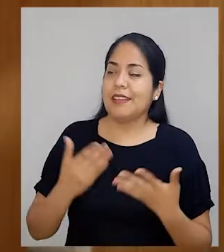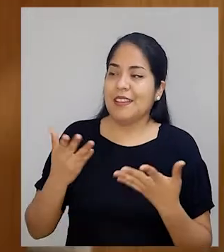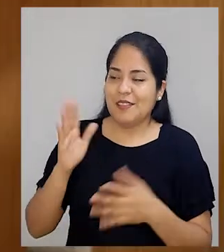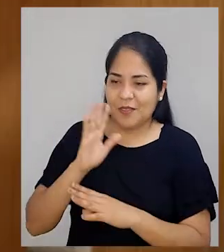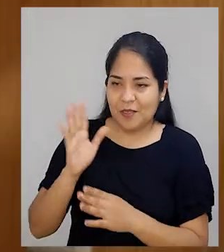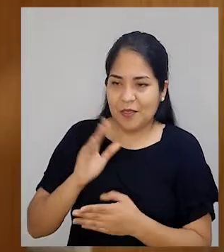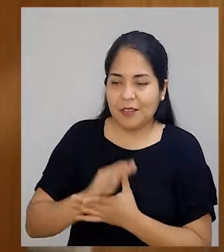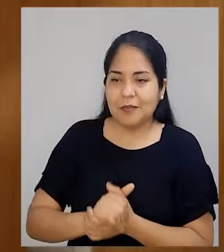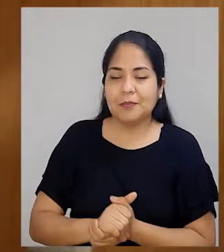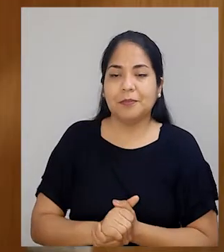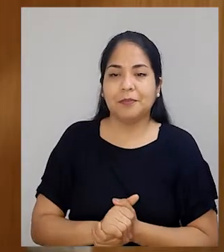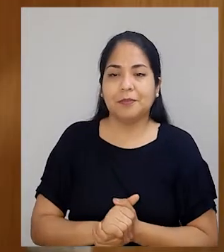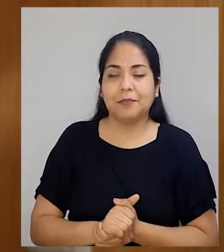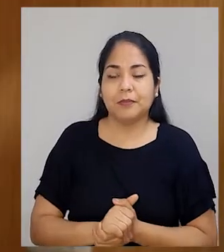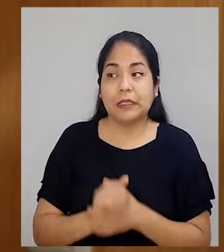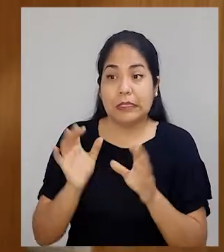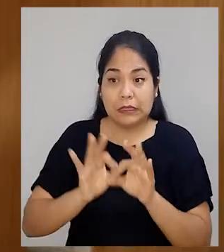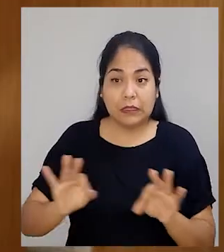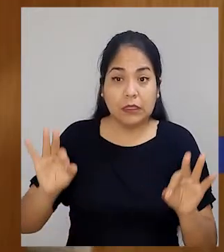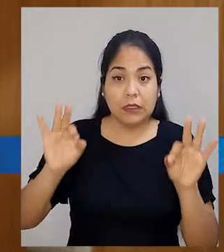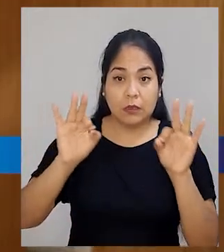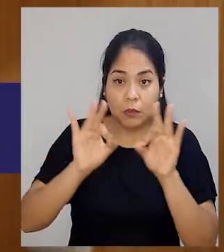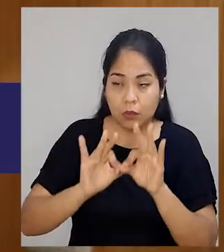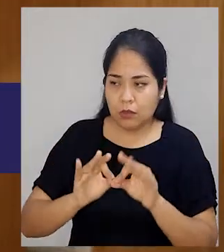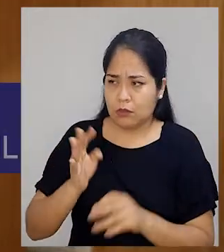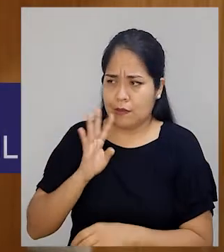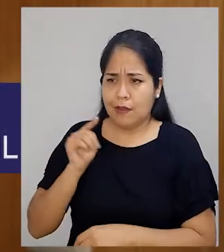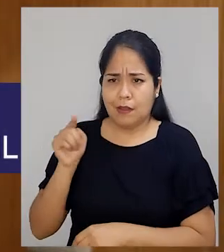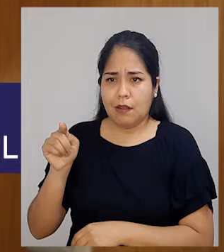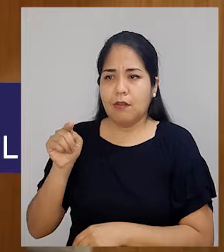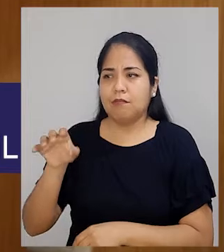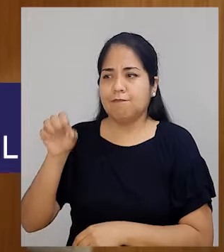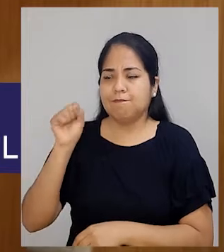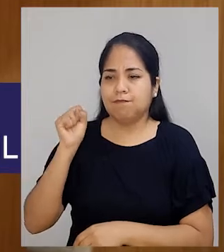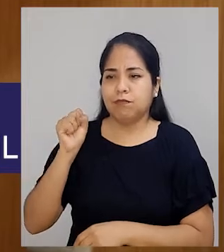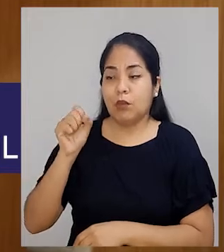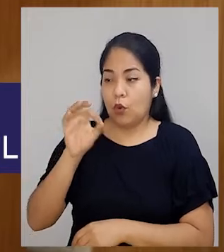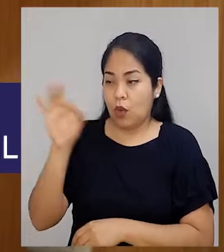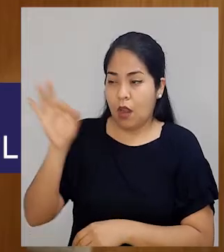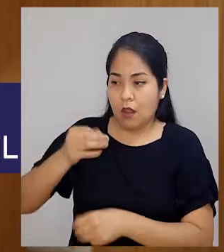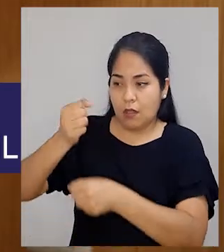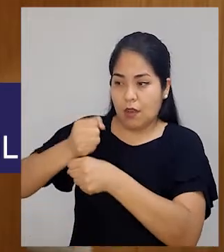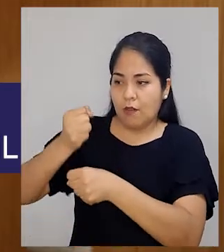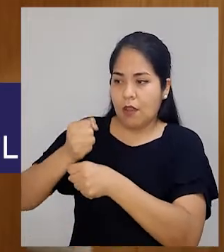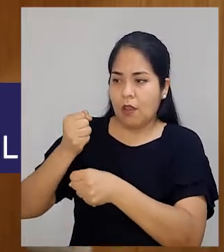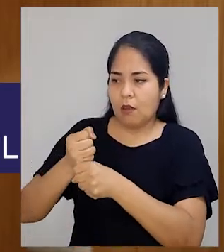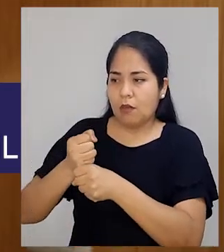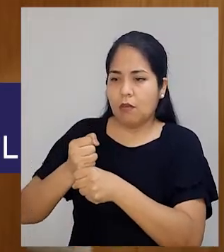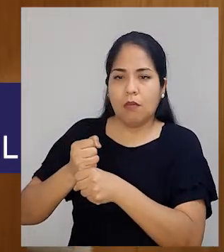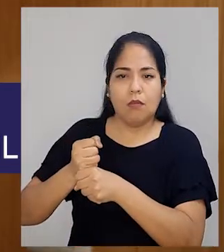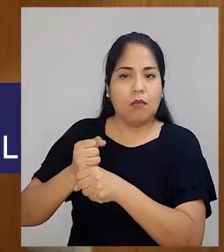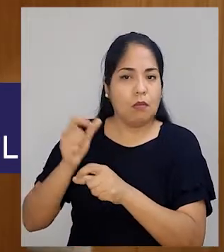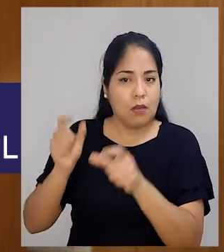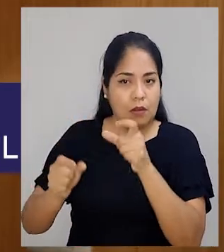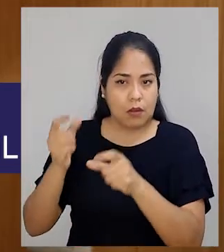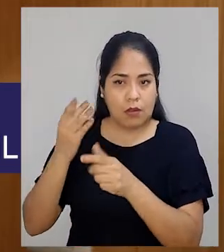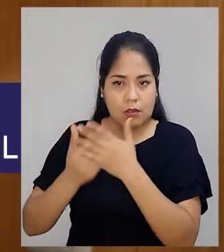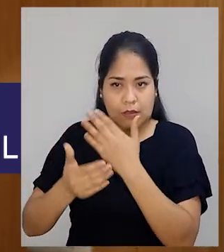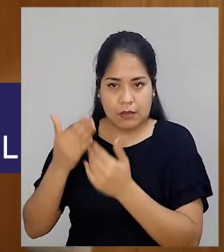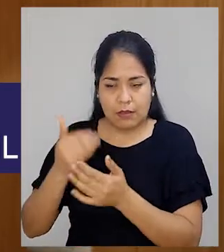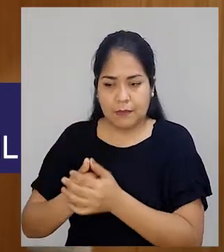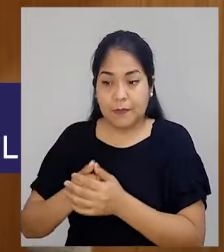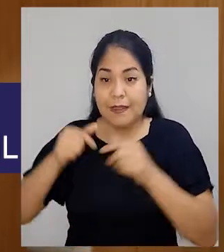discapacidad? Hola, Joseph. Es importante lo que tú has mencionado en cuanto a la cuota de empleo para personas